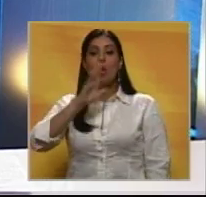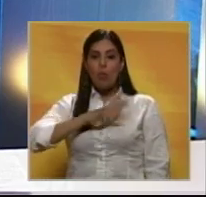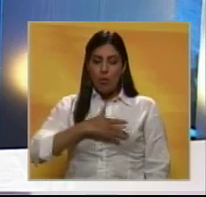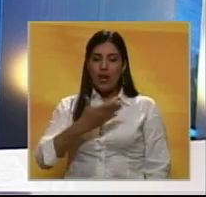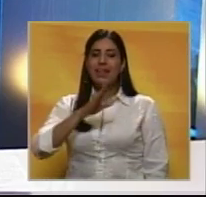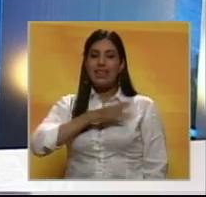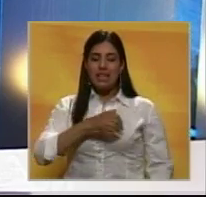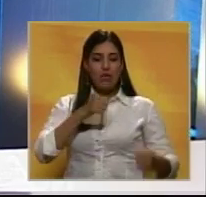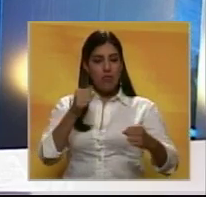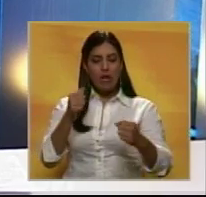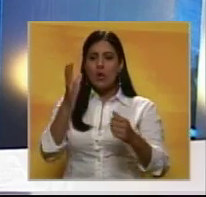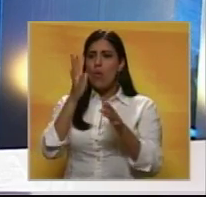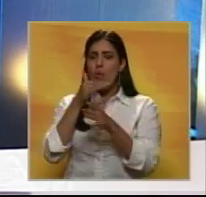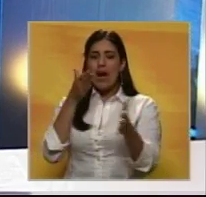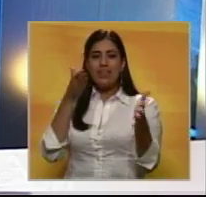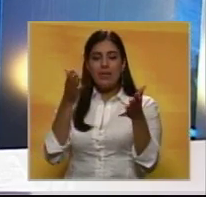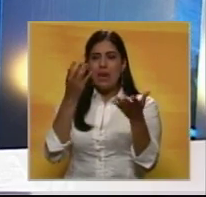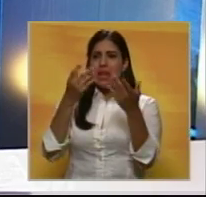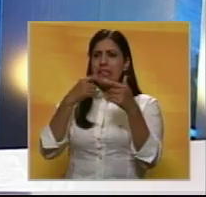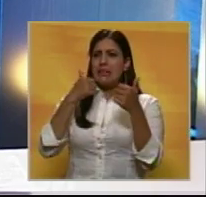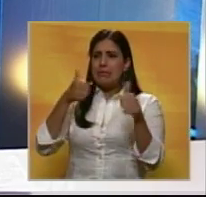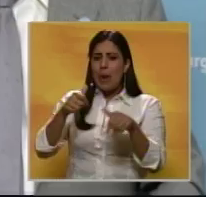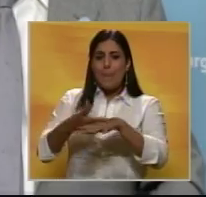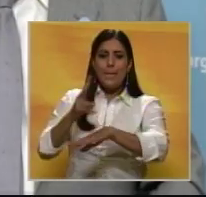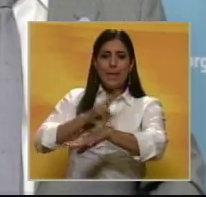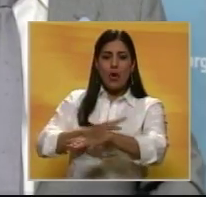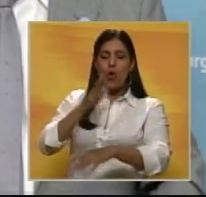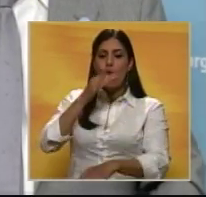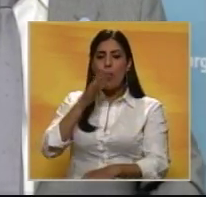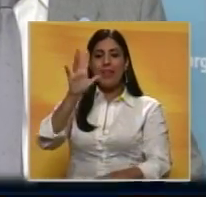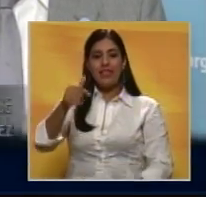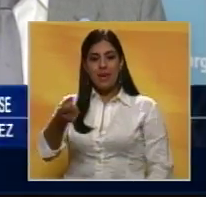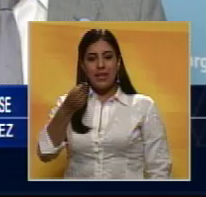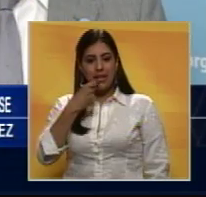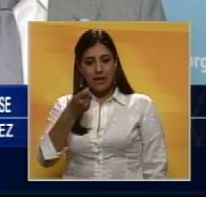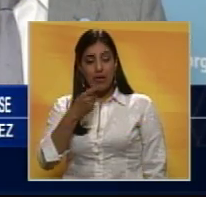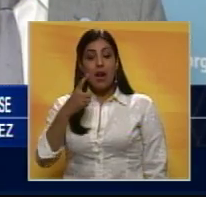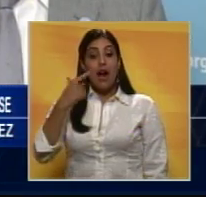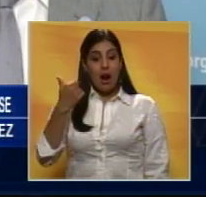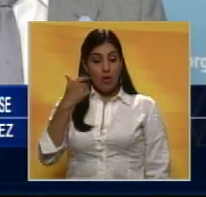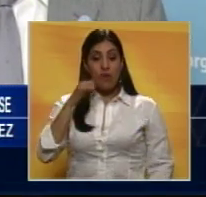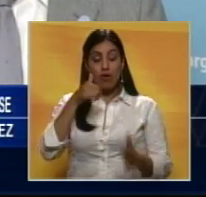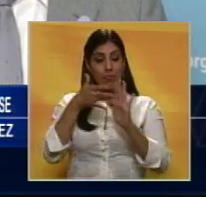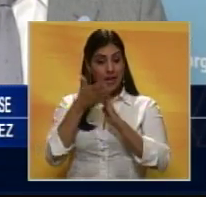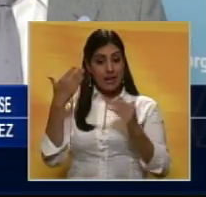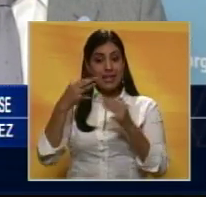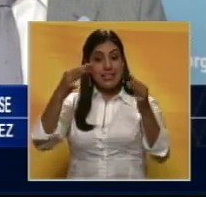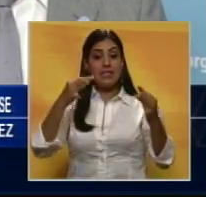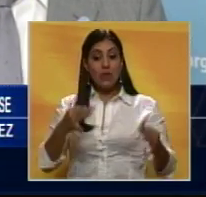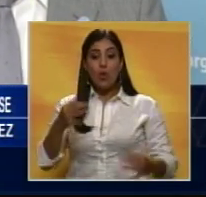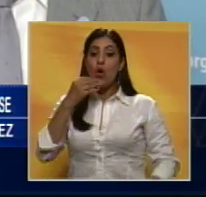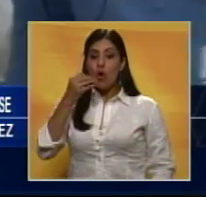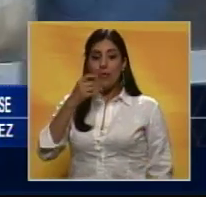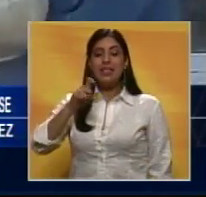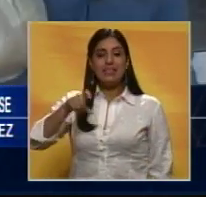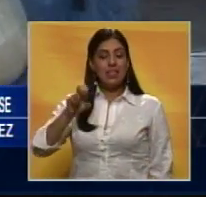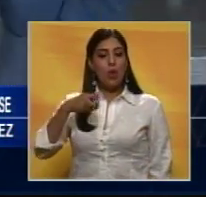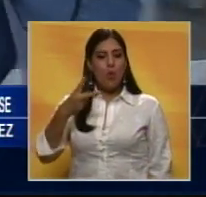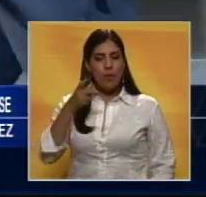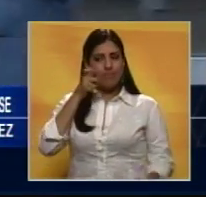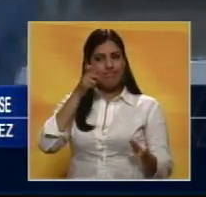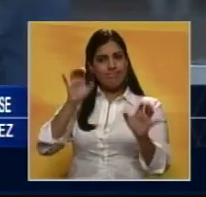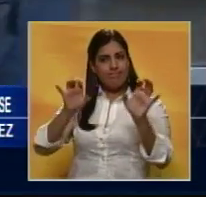puede causar una fuerte escasez de bienes de consumo, incluyendo comida y medicina. La FAO asegura que la seguridad alimentaria necesita